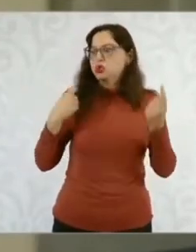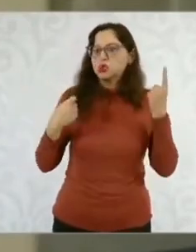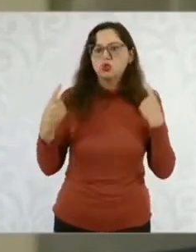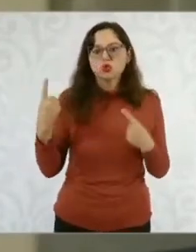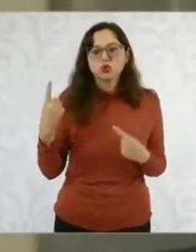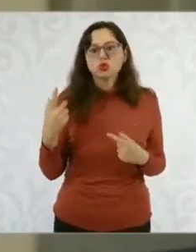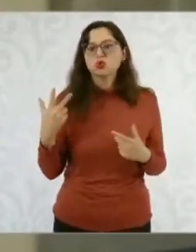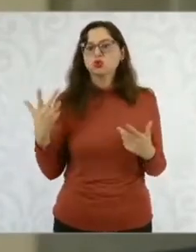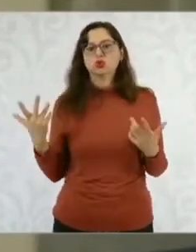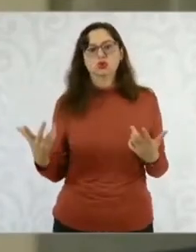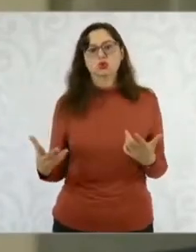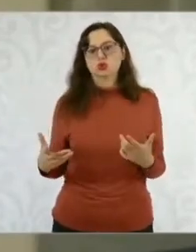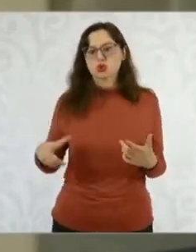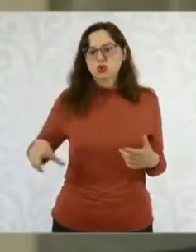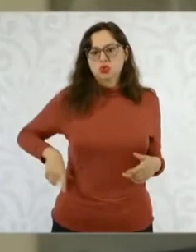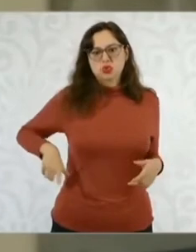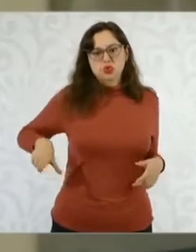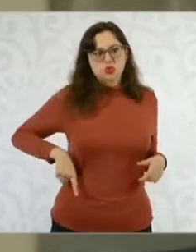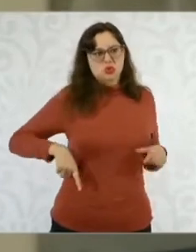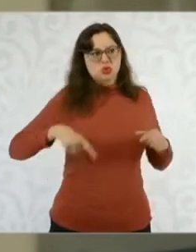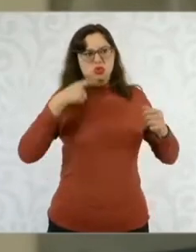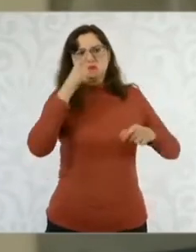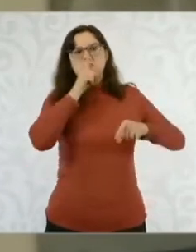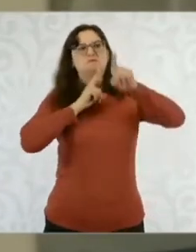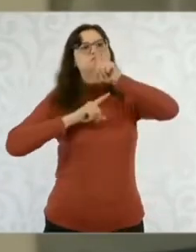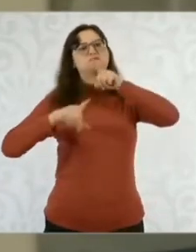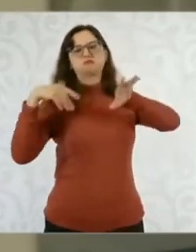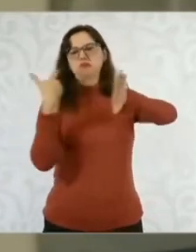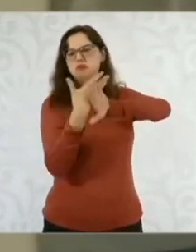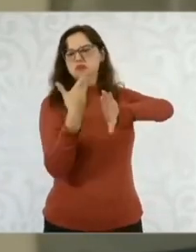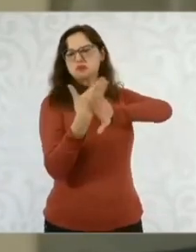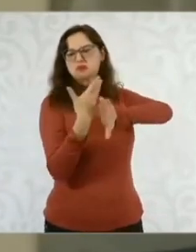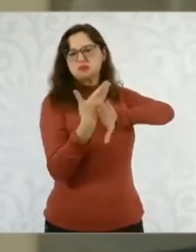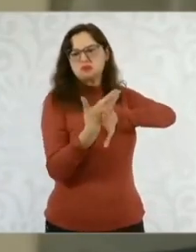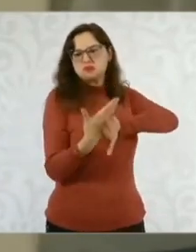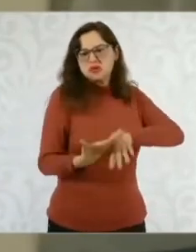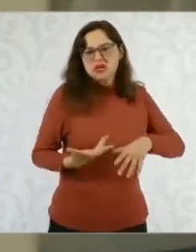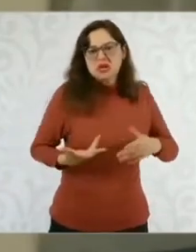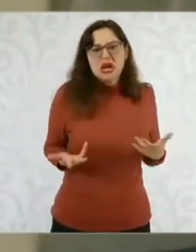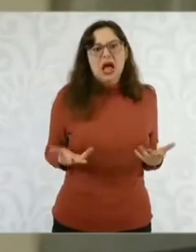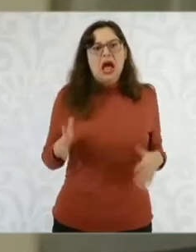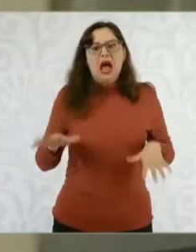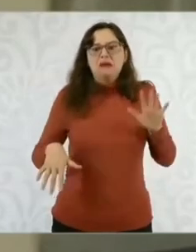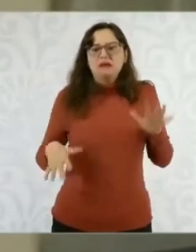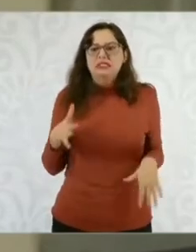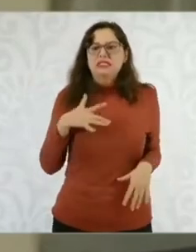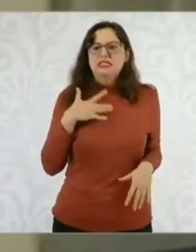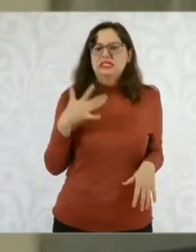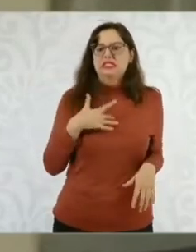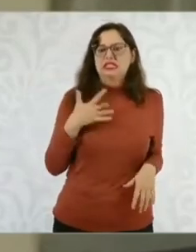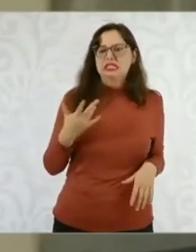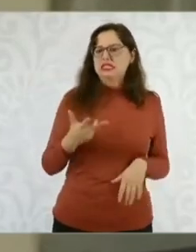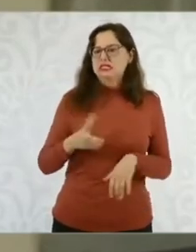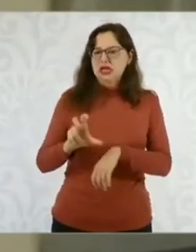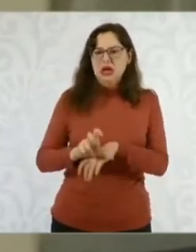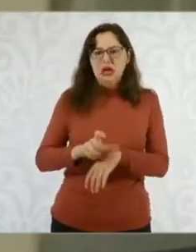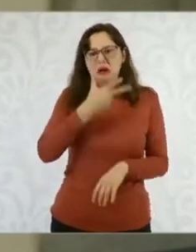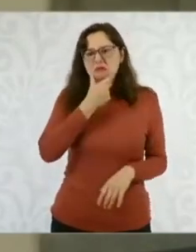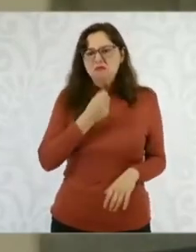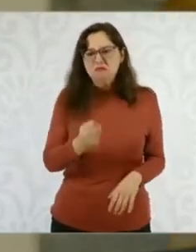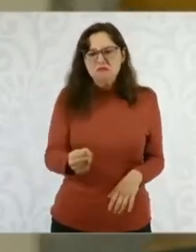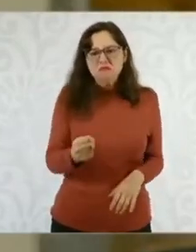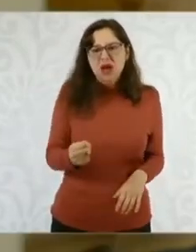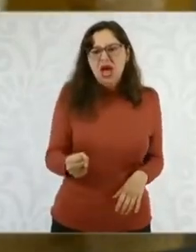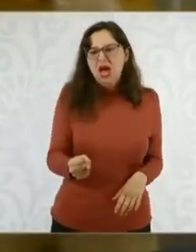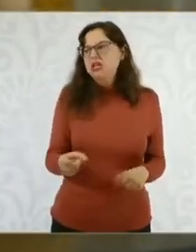falsedades contra el gobierno, y a veces deja ese sentido como hasta de misoginia y de machismo, y